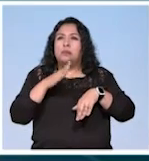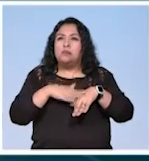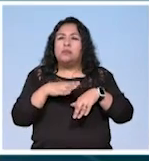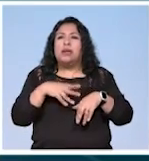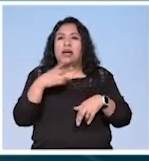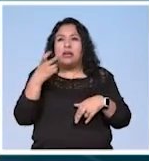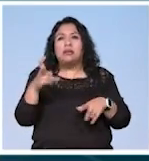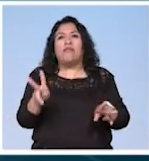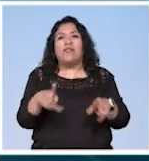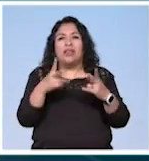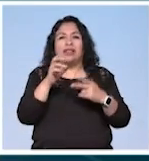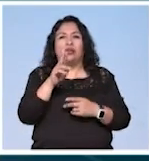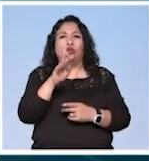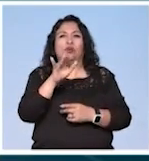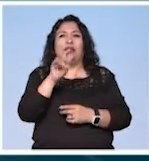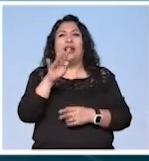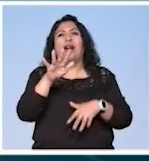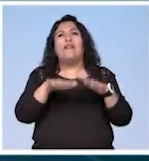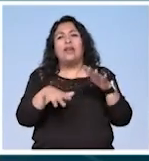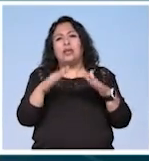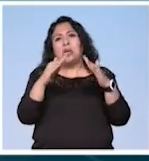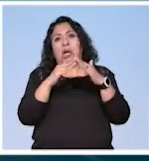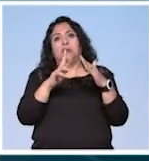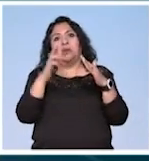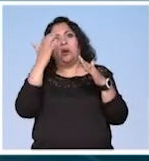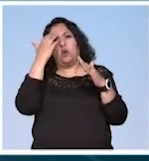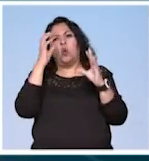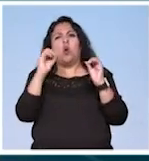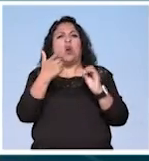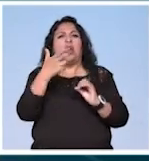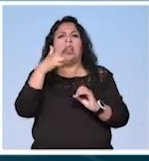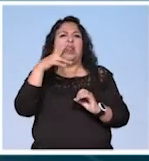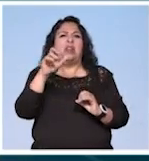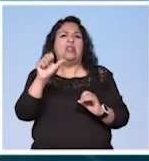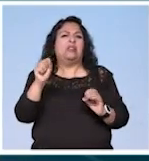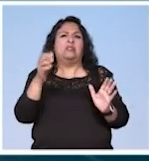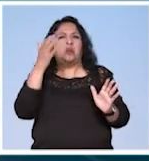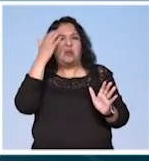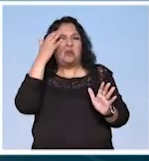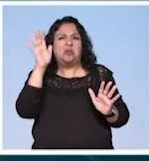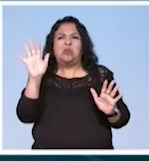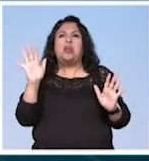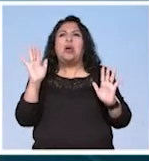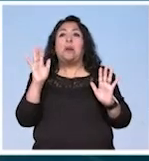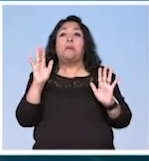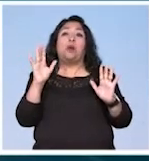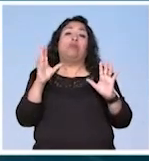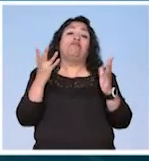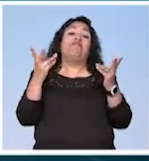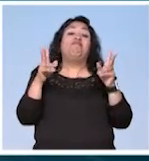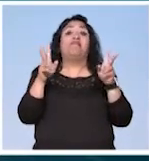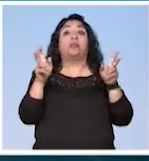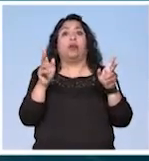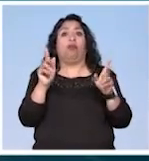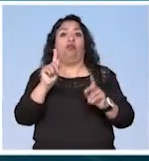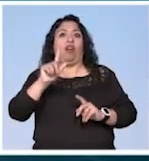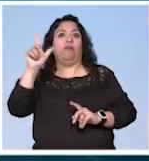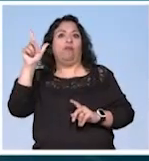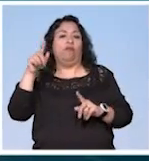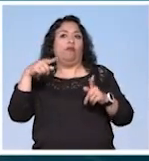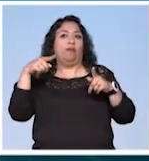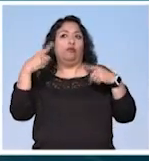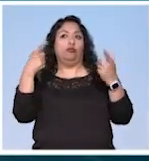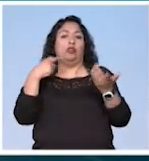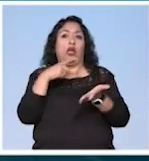estas subastas a veces en casa reconocidas o a veces en galerías que que no conocemos pero muchas celebrities que están adquiriendo